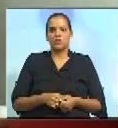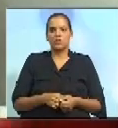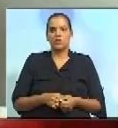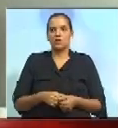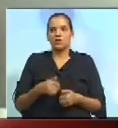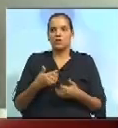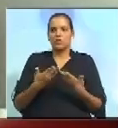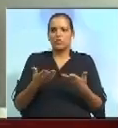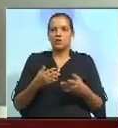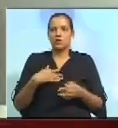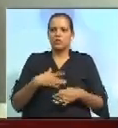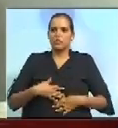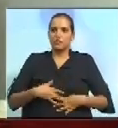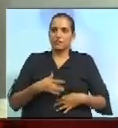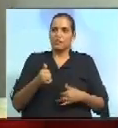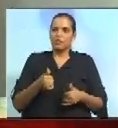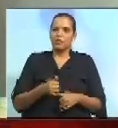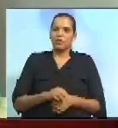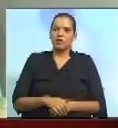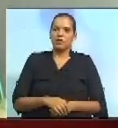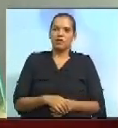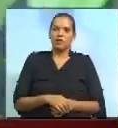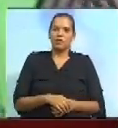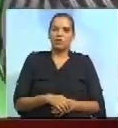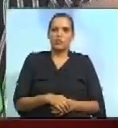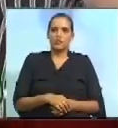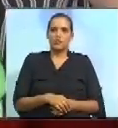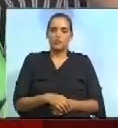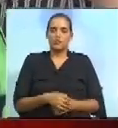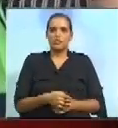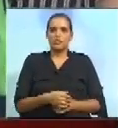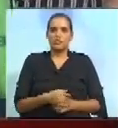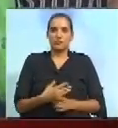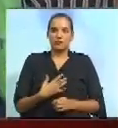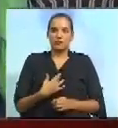que sirvan bien para que puedas llenar el estómago.